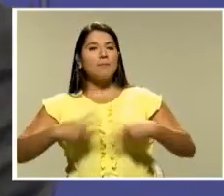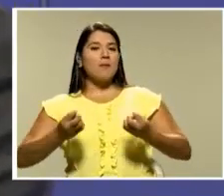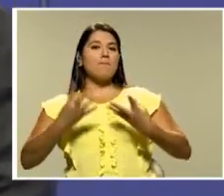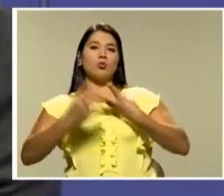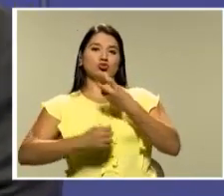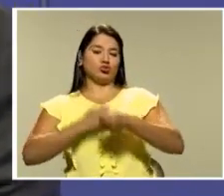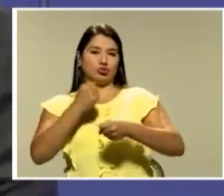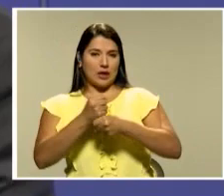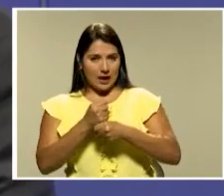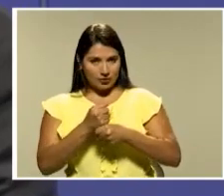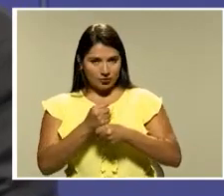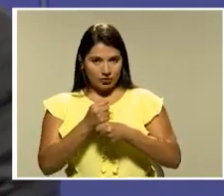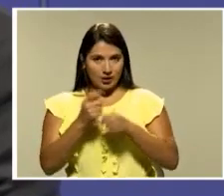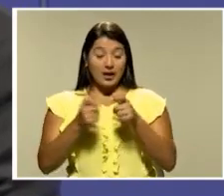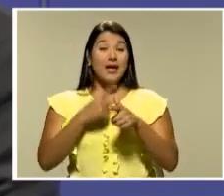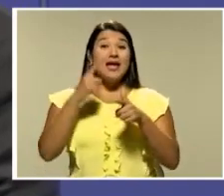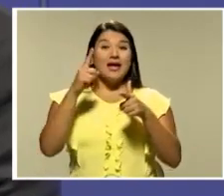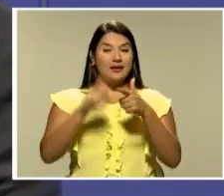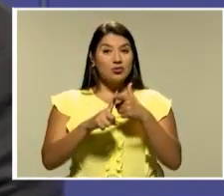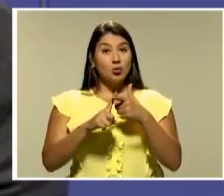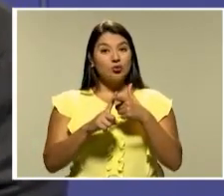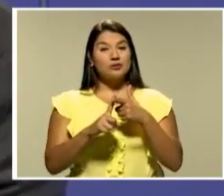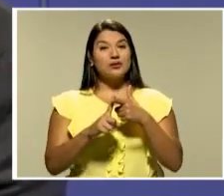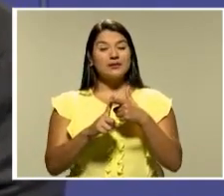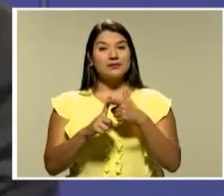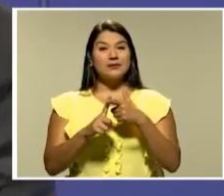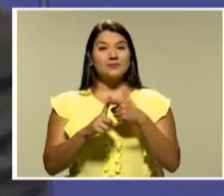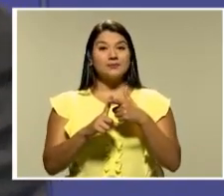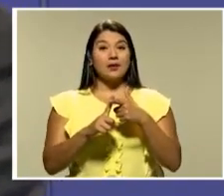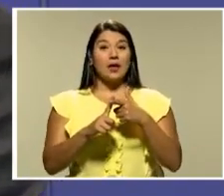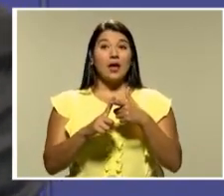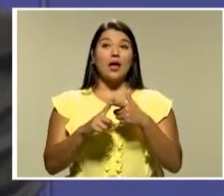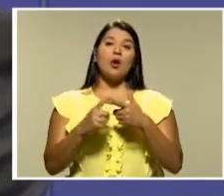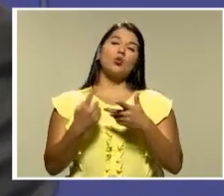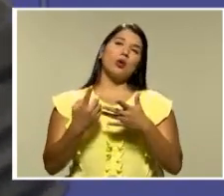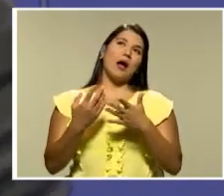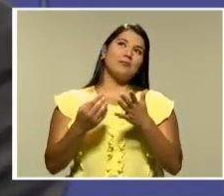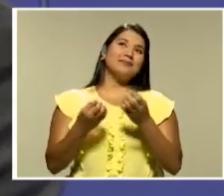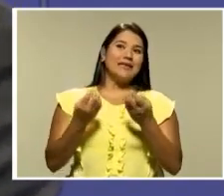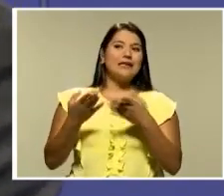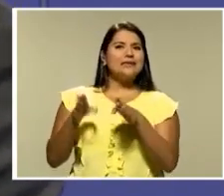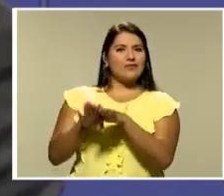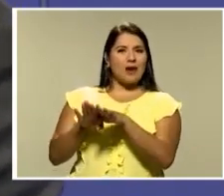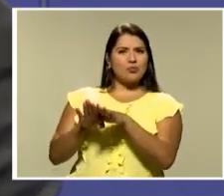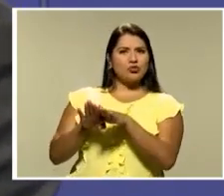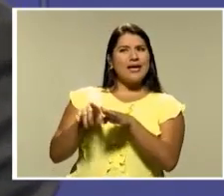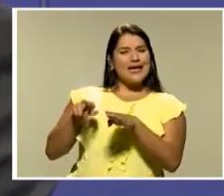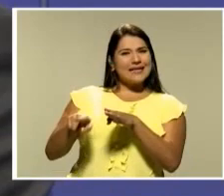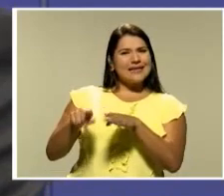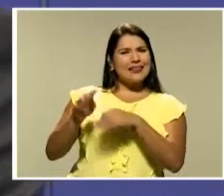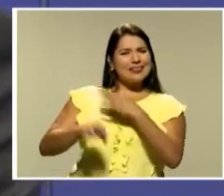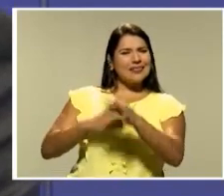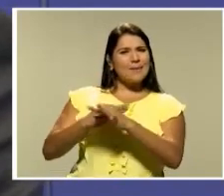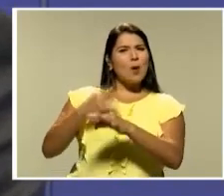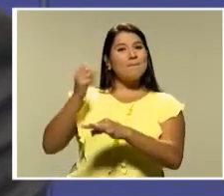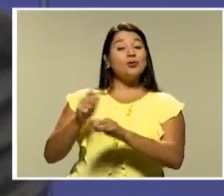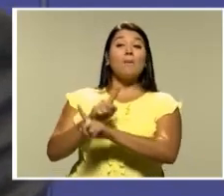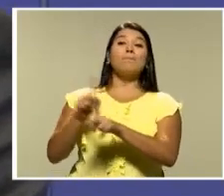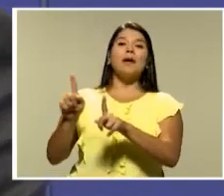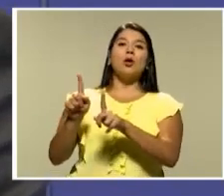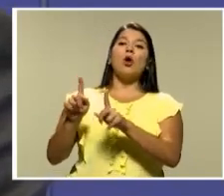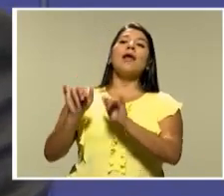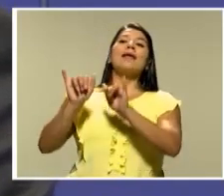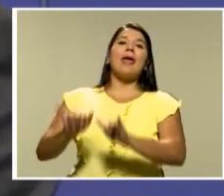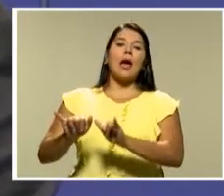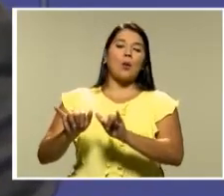fueron cerrados hace un cuarto de siglo o más, todavía tienen beneficiarios hasta el día de hoy, sobre todo también por temas